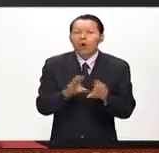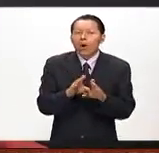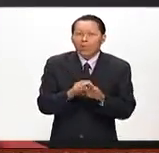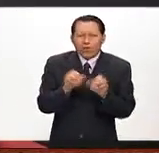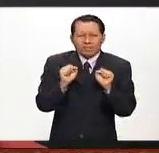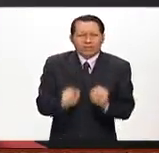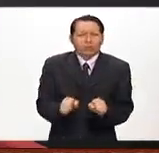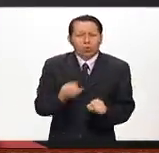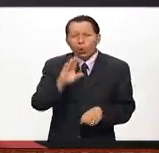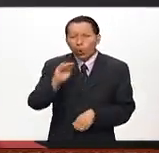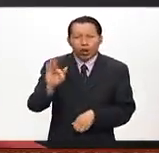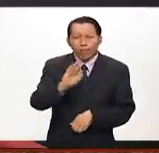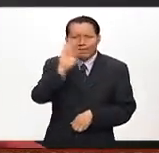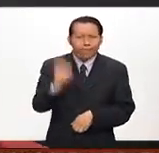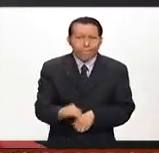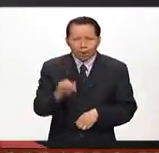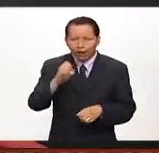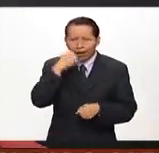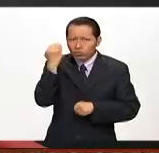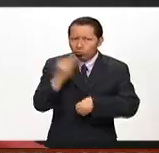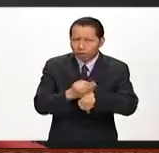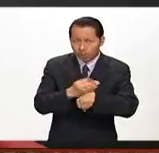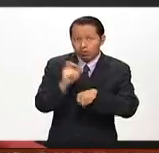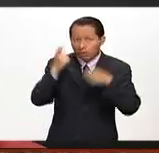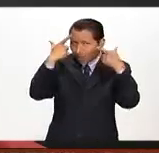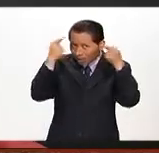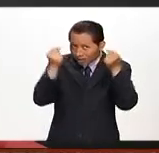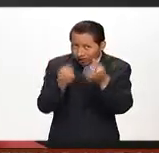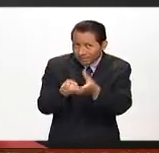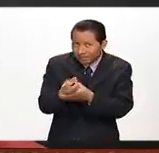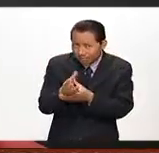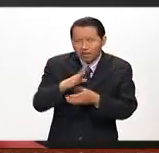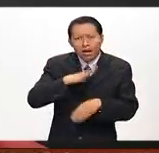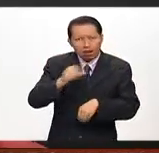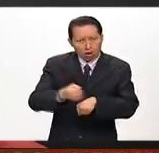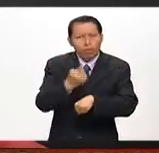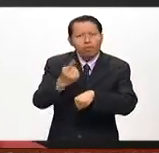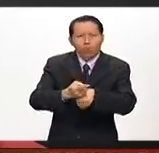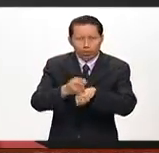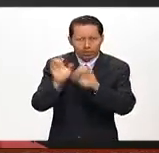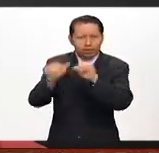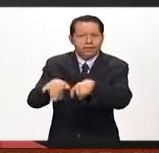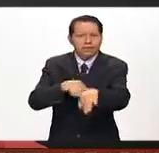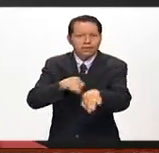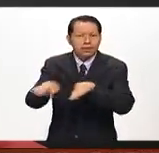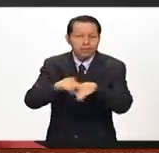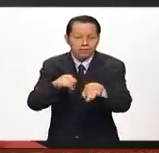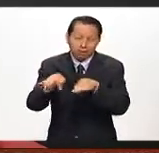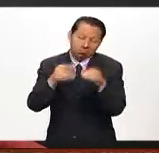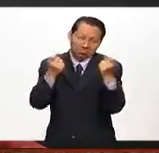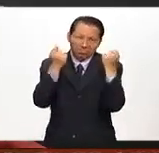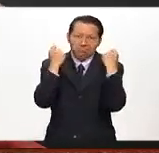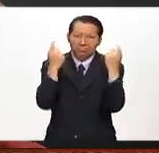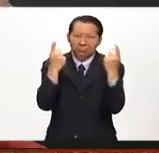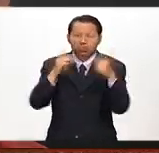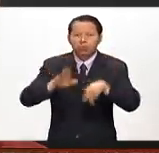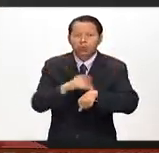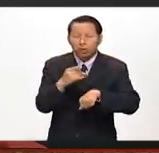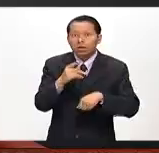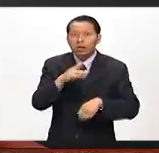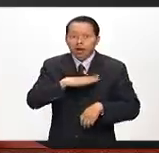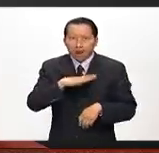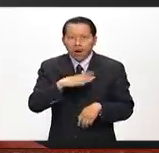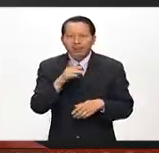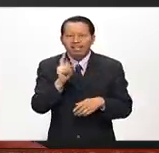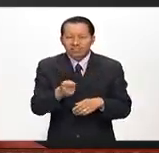el 90% de nuestros estudiantes cuando egresan tienen una oportunidad laboral. Eso es impresionante. ¿Por qué? Porque el chico en